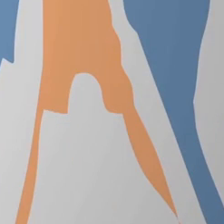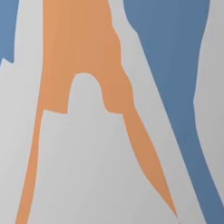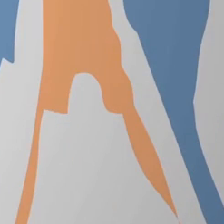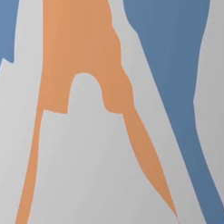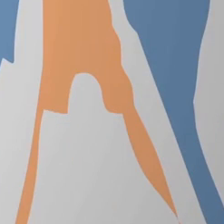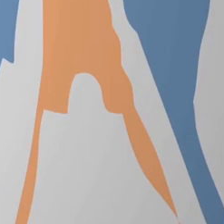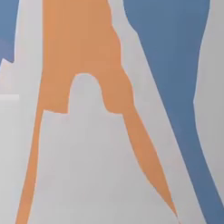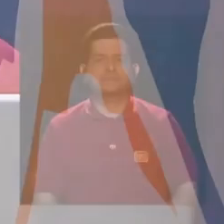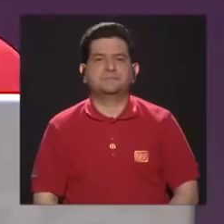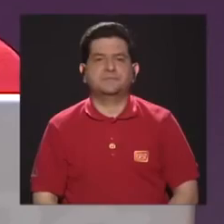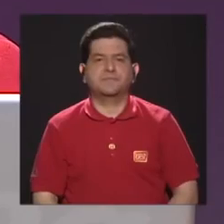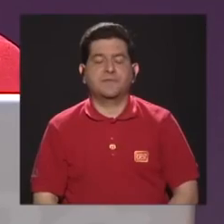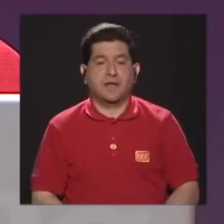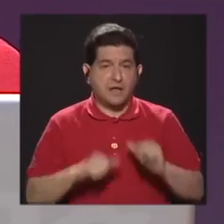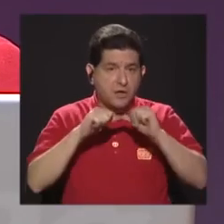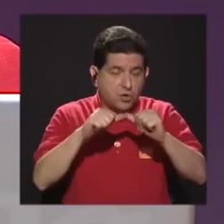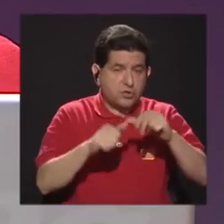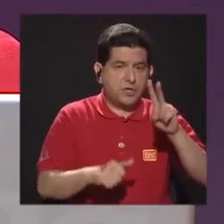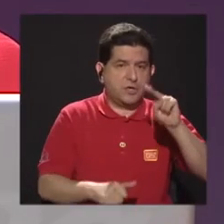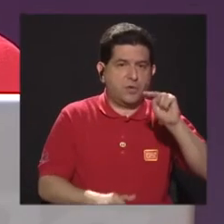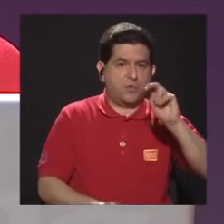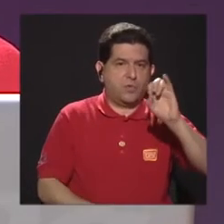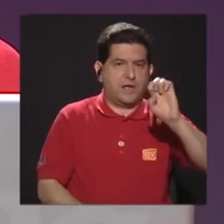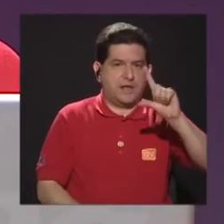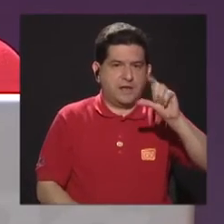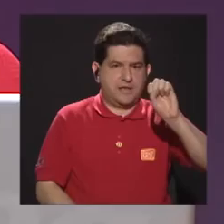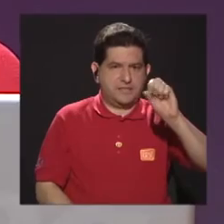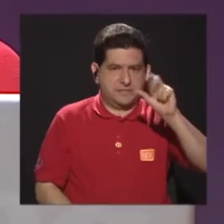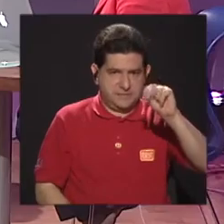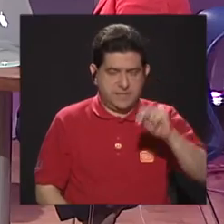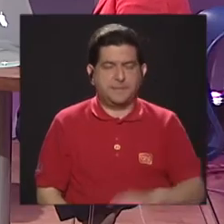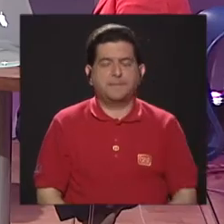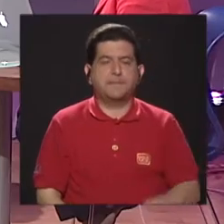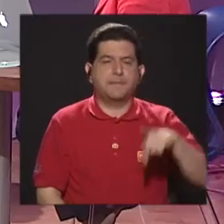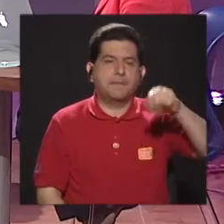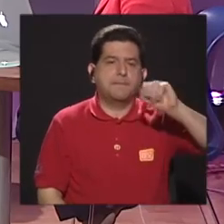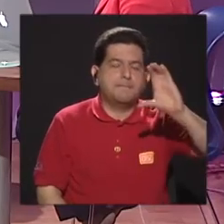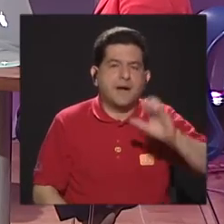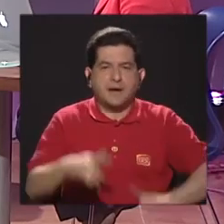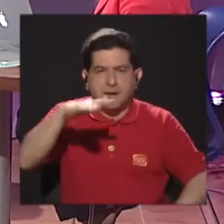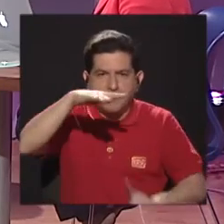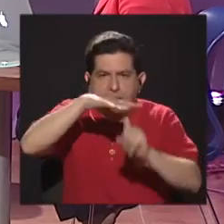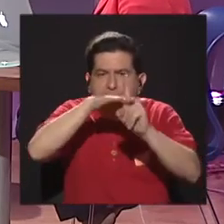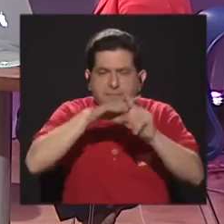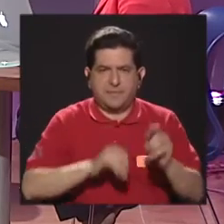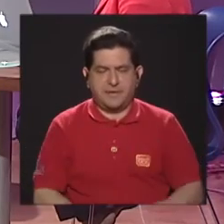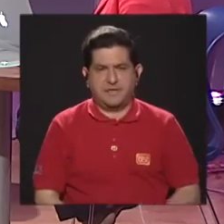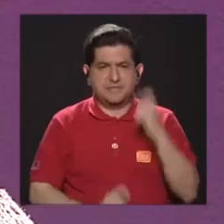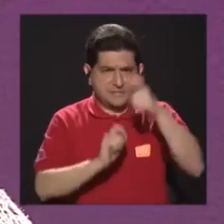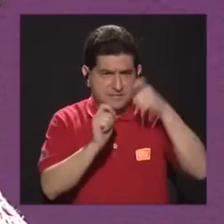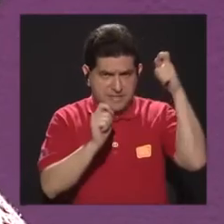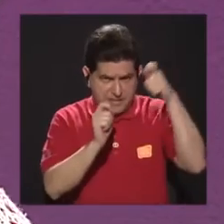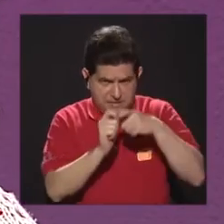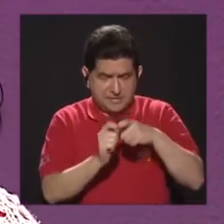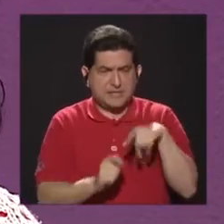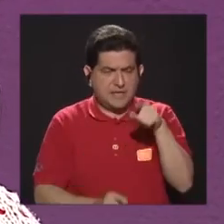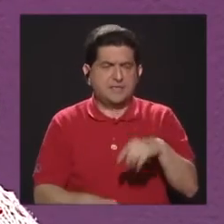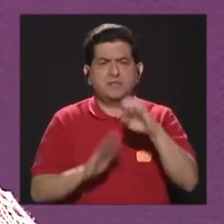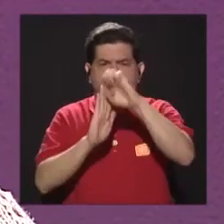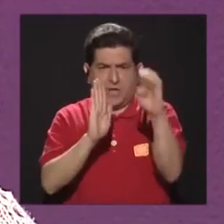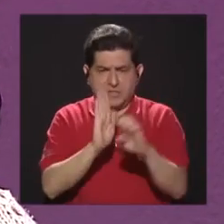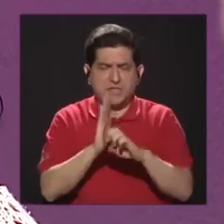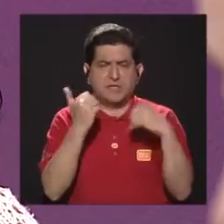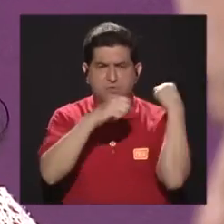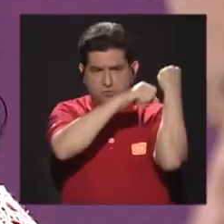Entonces, Nielsen. Bueno, a nivel del PAC, el PAC surge y precisamente en sus estatutos, una vez